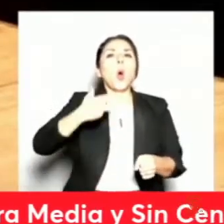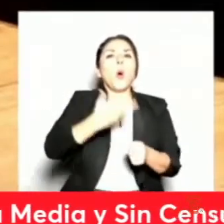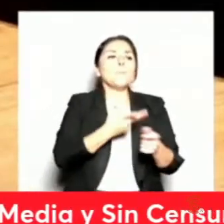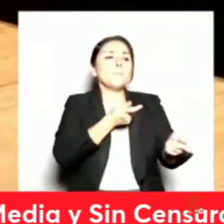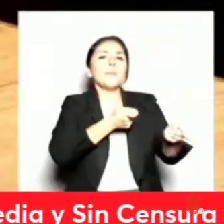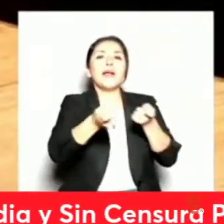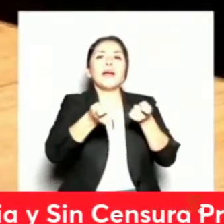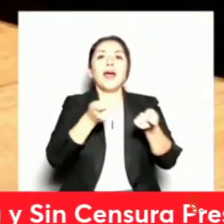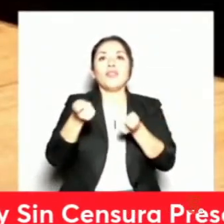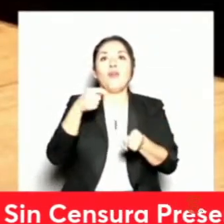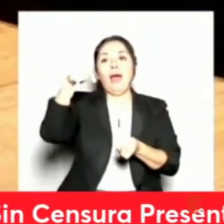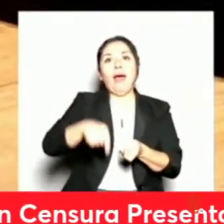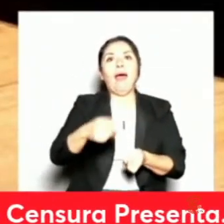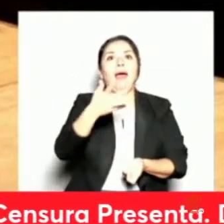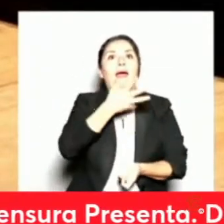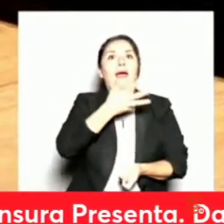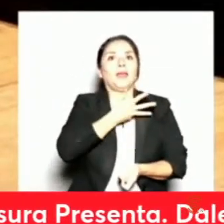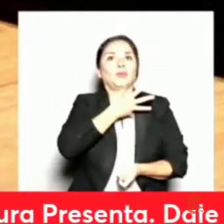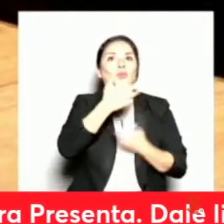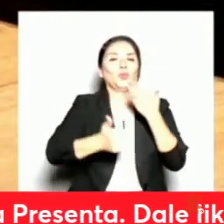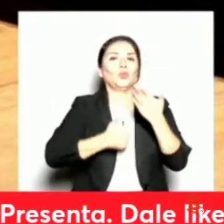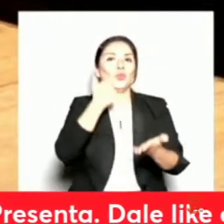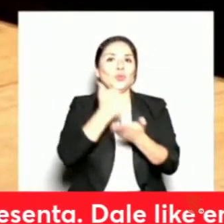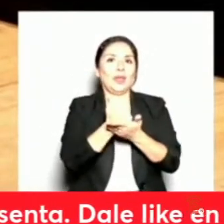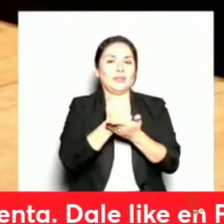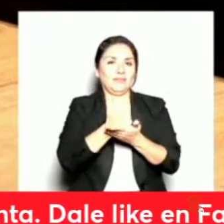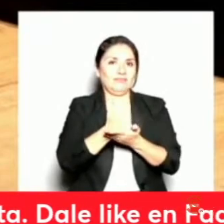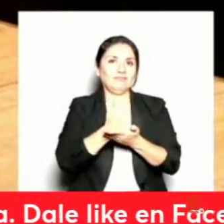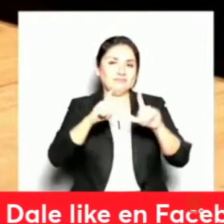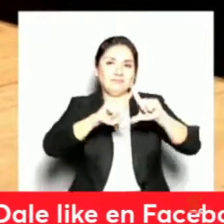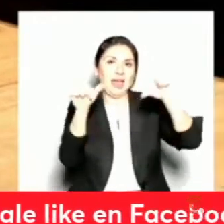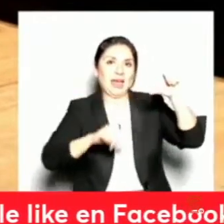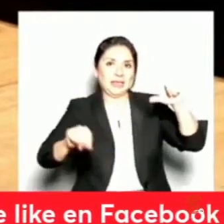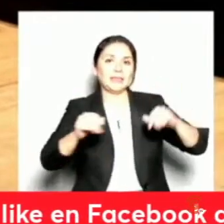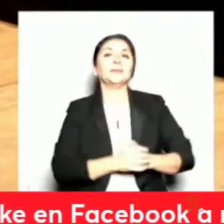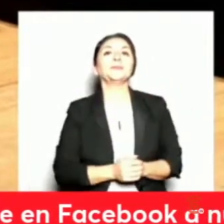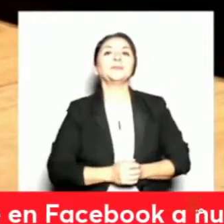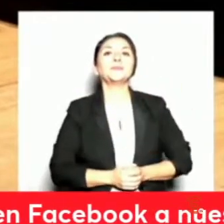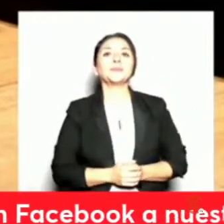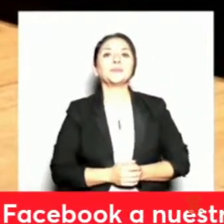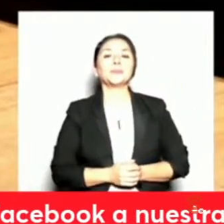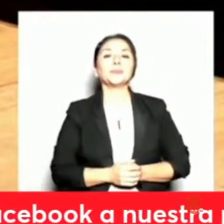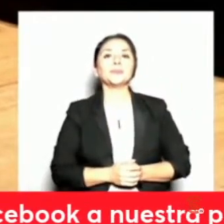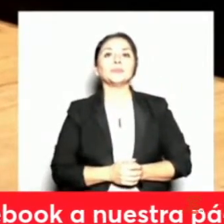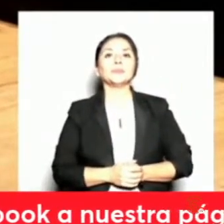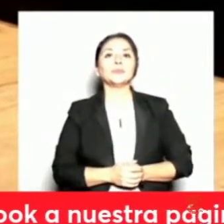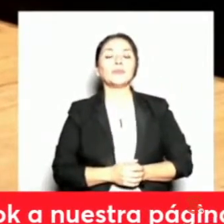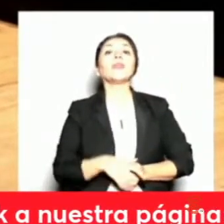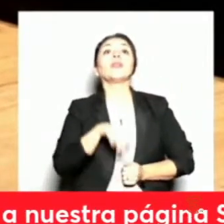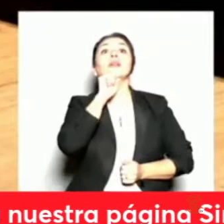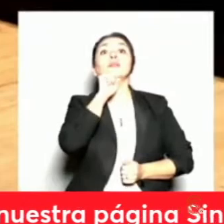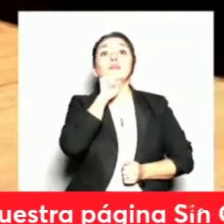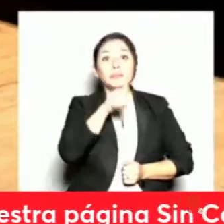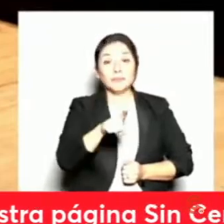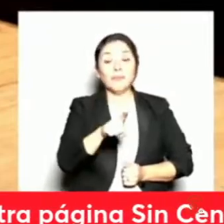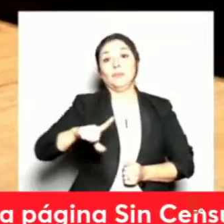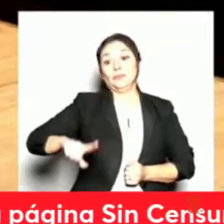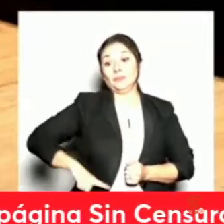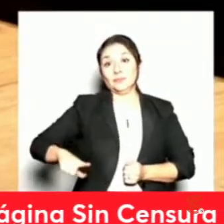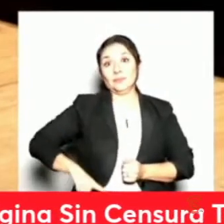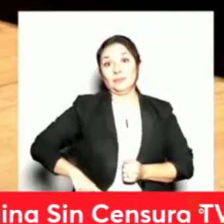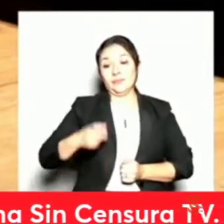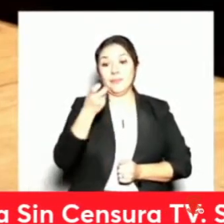que haya tenido este país. Recibiremos también el